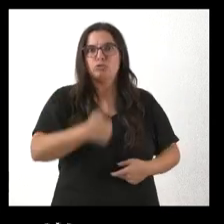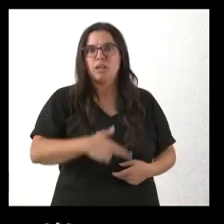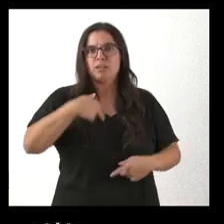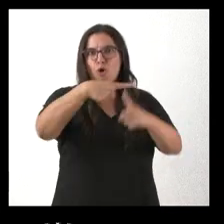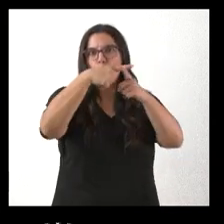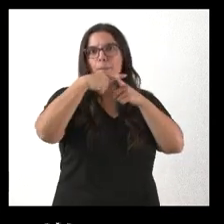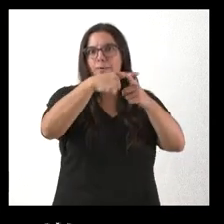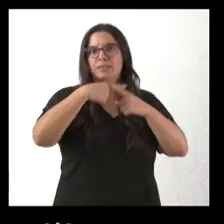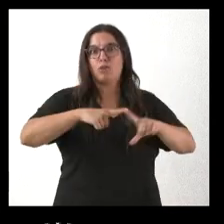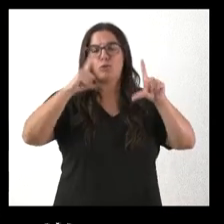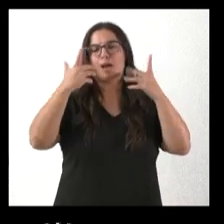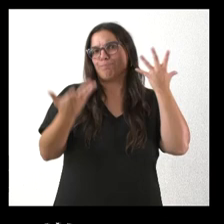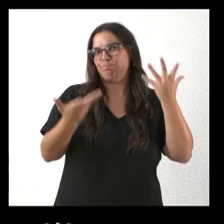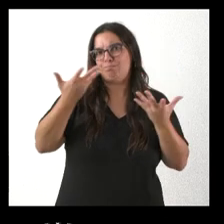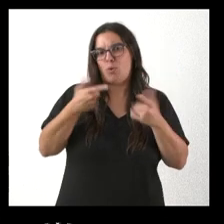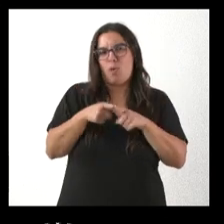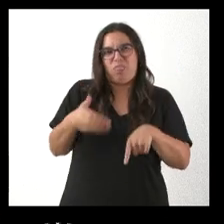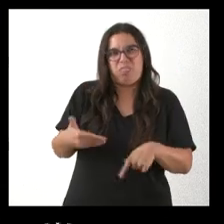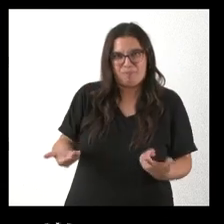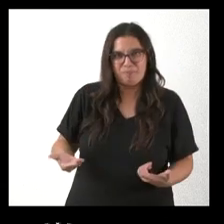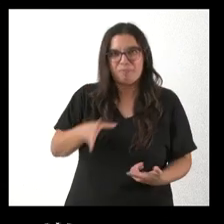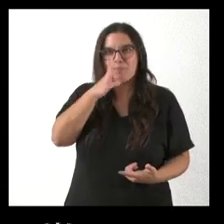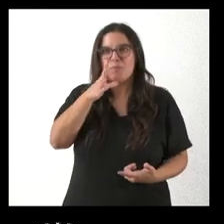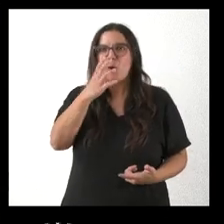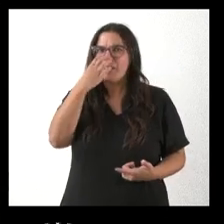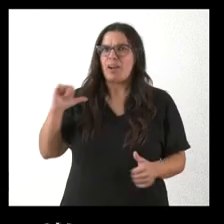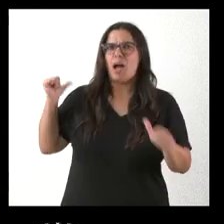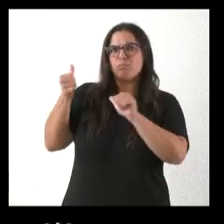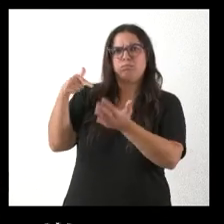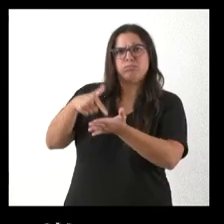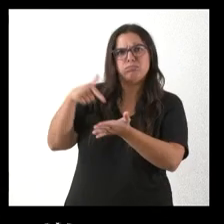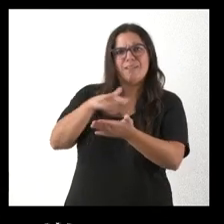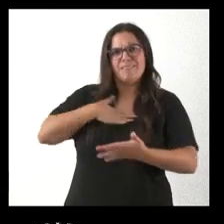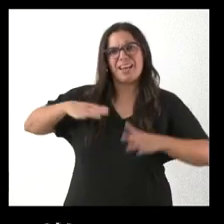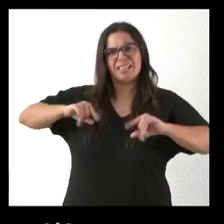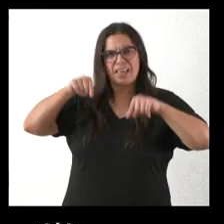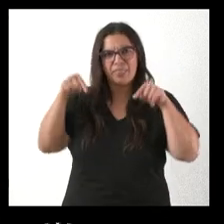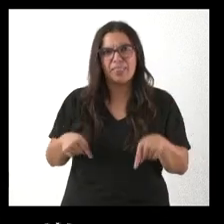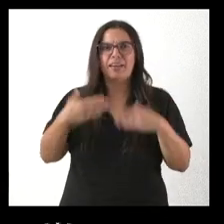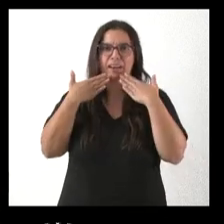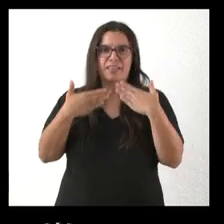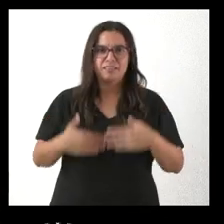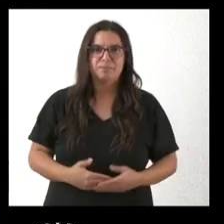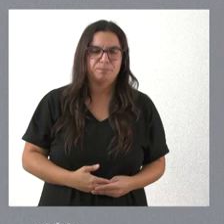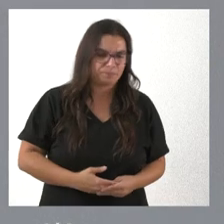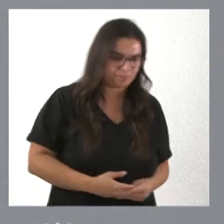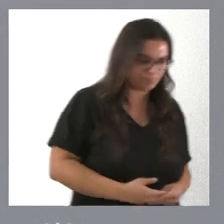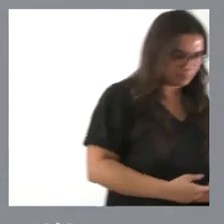comparte protagonismo con Santiago de Compostela cuando villafranca además Lleva años reivindicando de esta exposición gracias